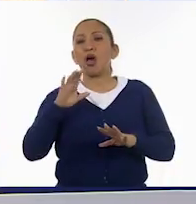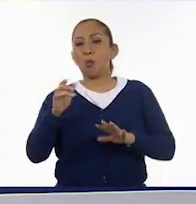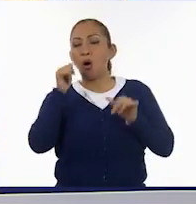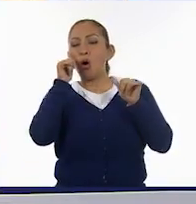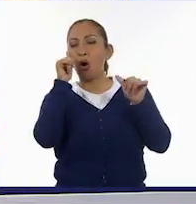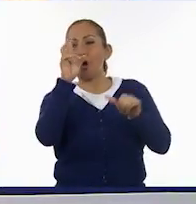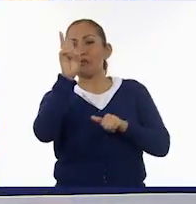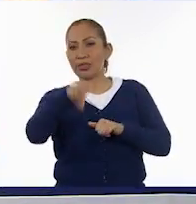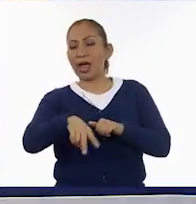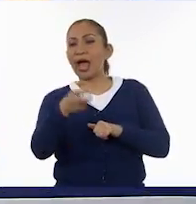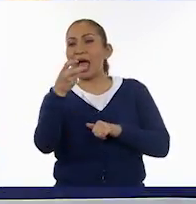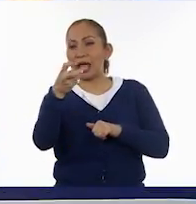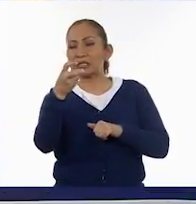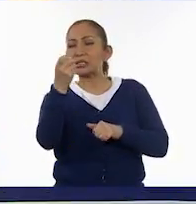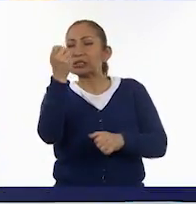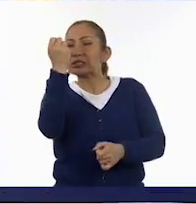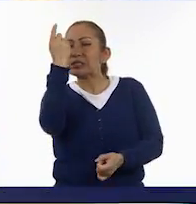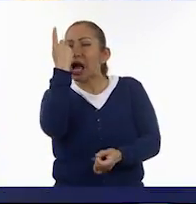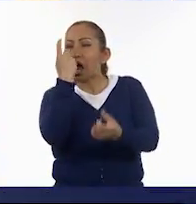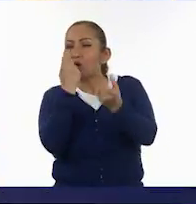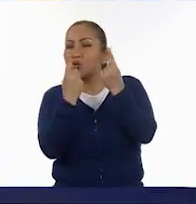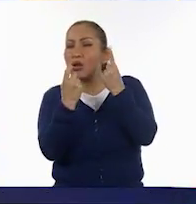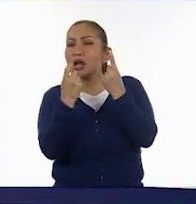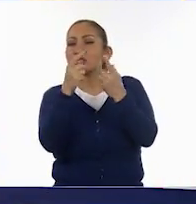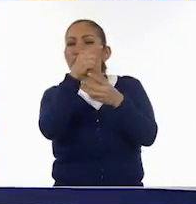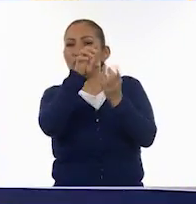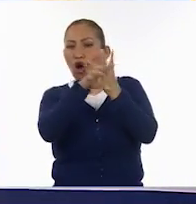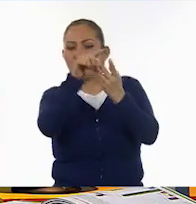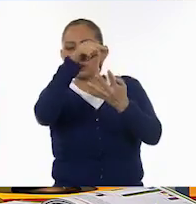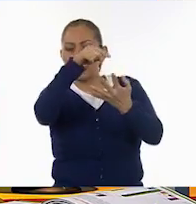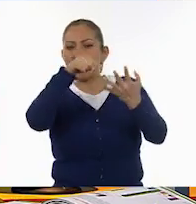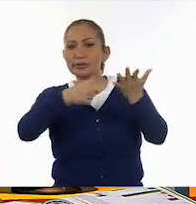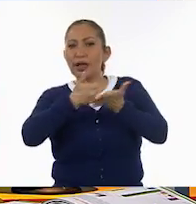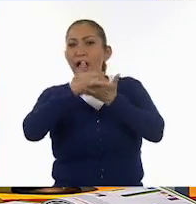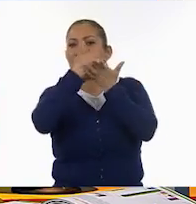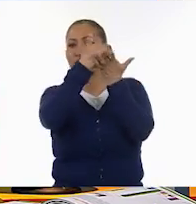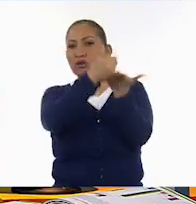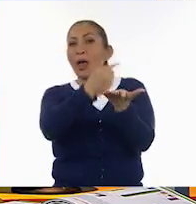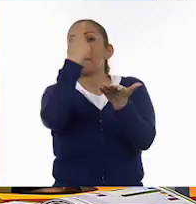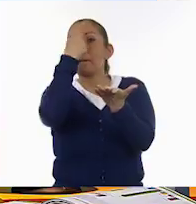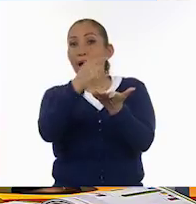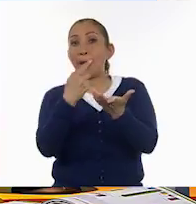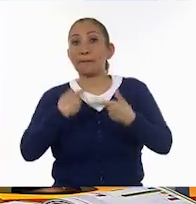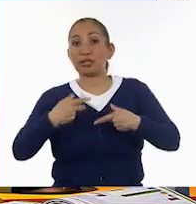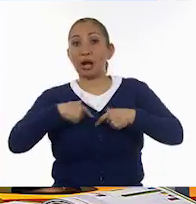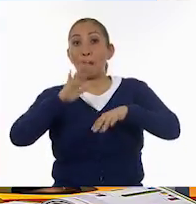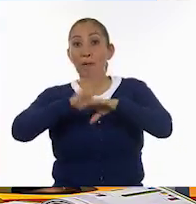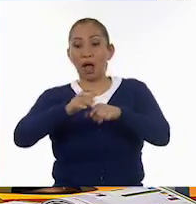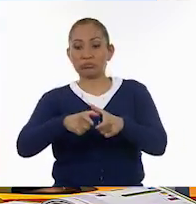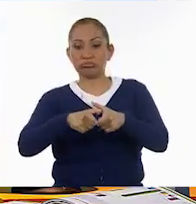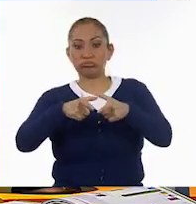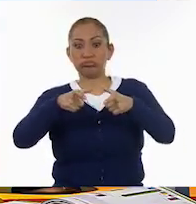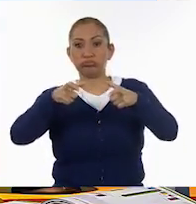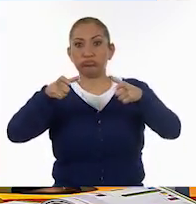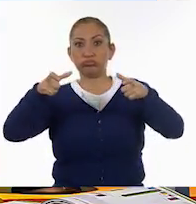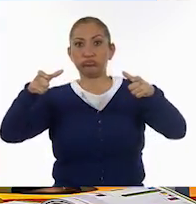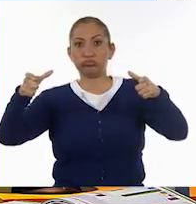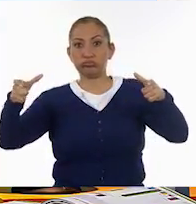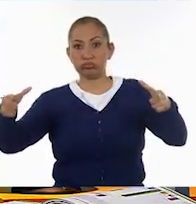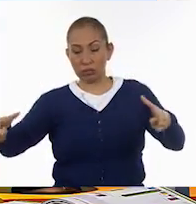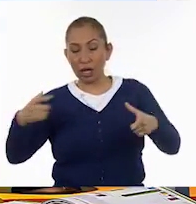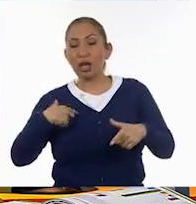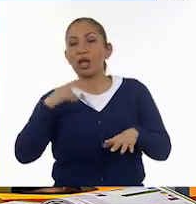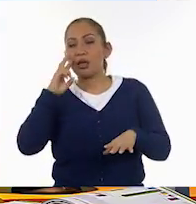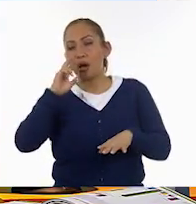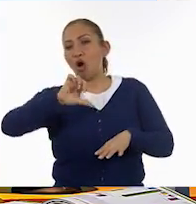En efecto, esos son algunos de los factores que han influido para el crecimiento de la población y vamos a seguir